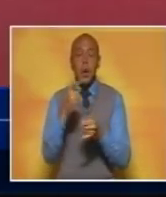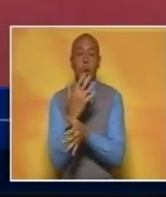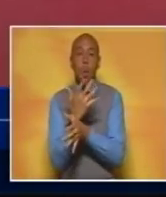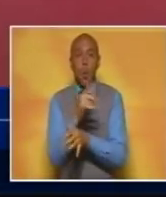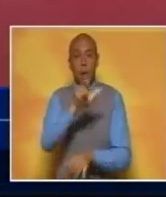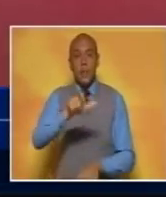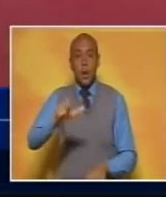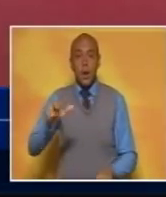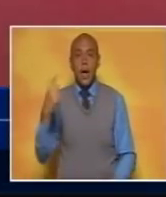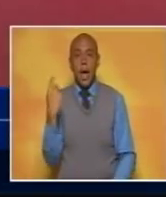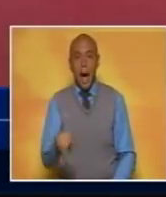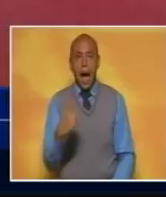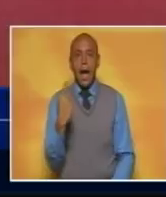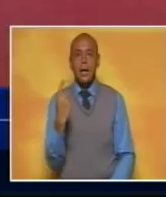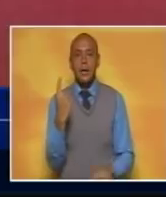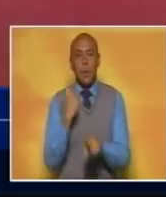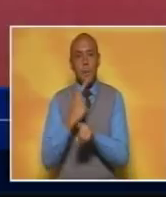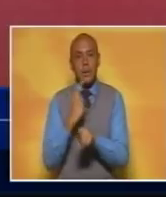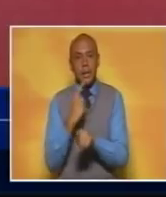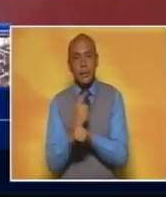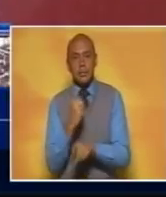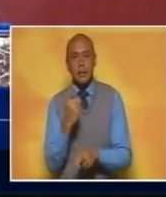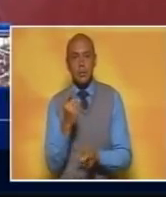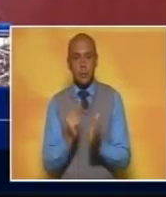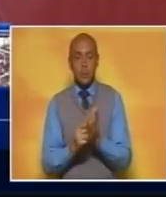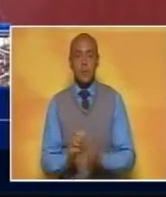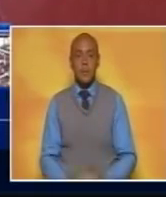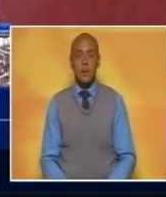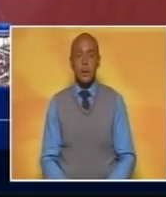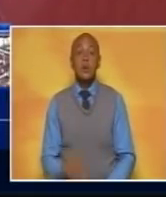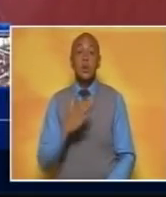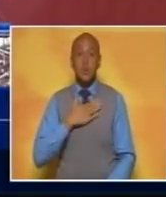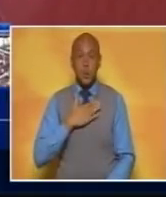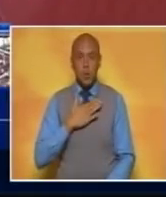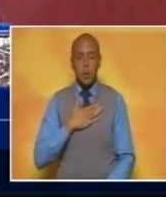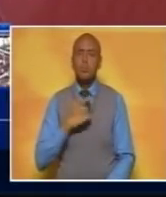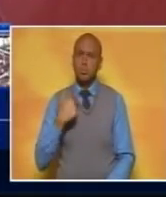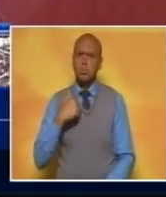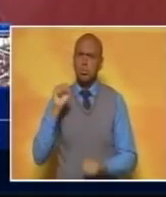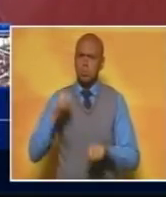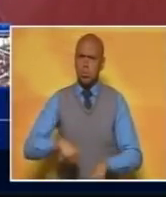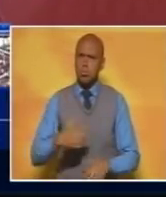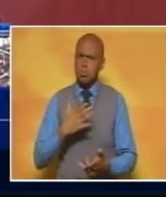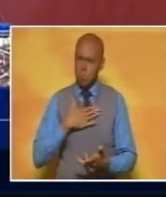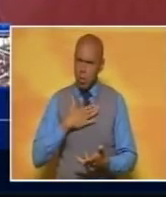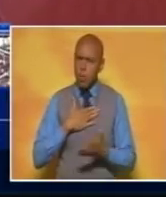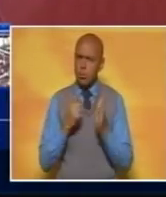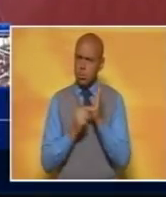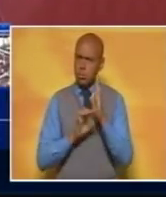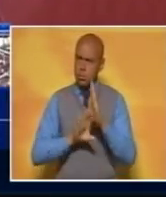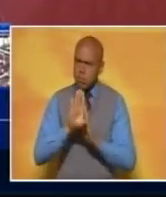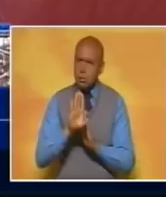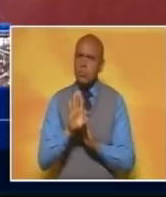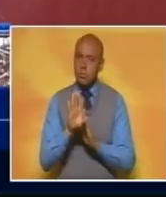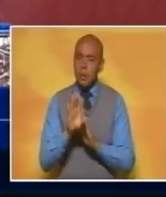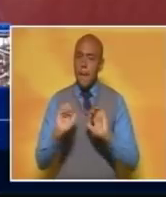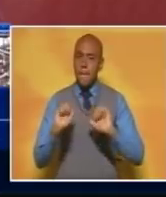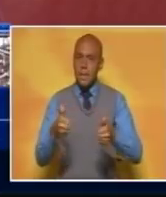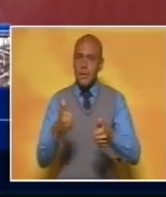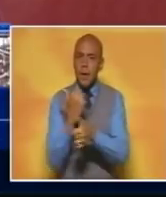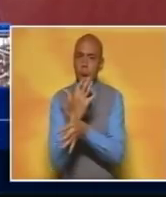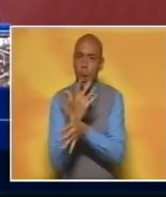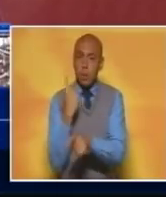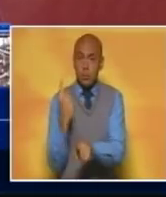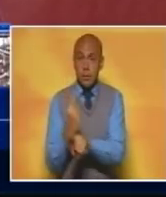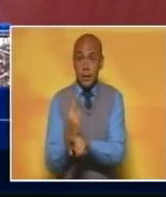estarán en pleno ritmo de competencia. Creo que hemos hecho lo necesario, lo correcto para comenzar a jugar.